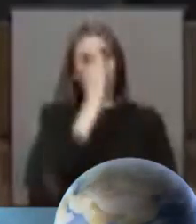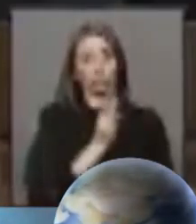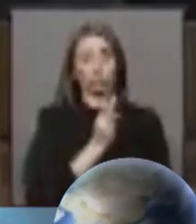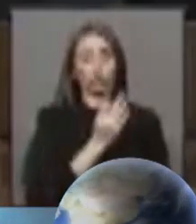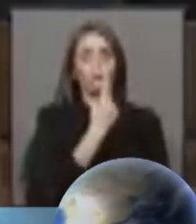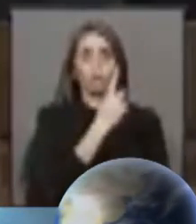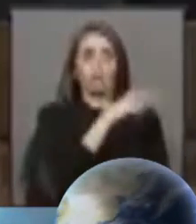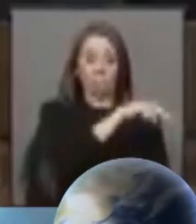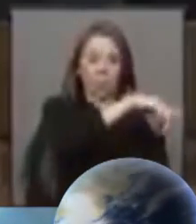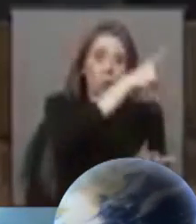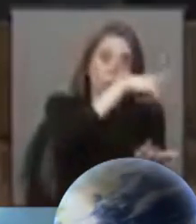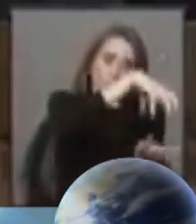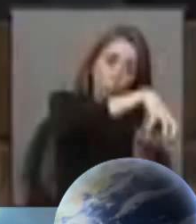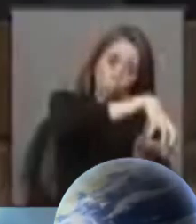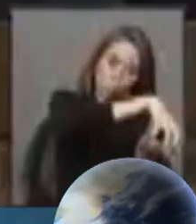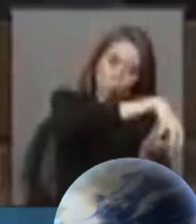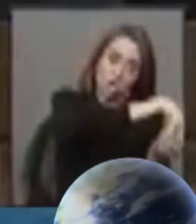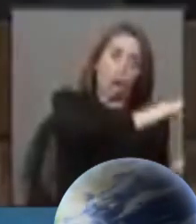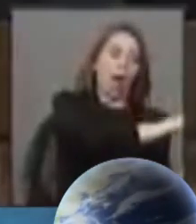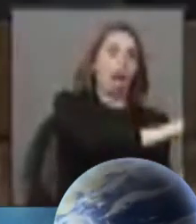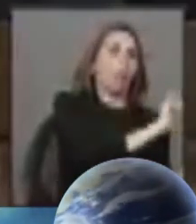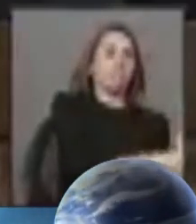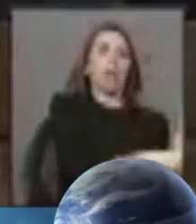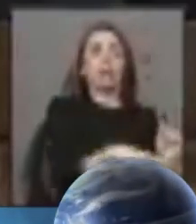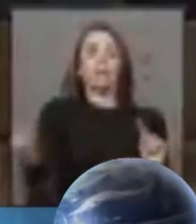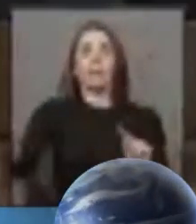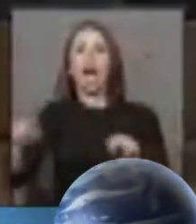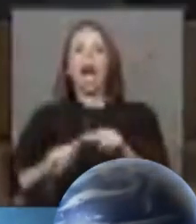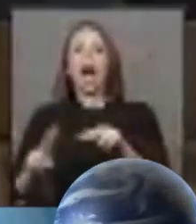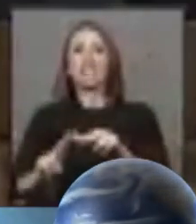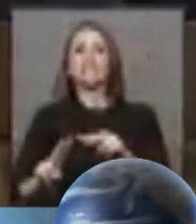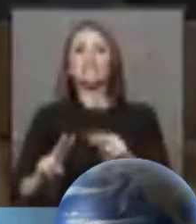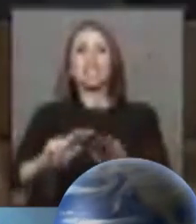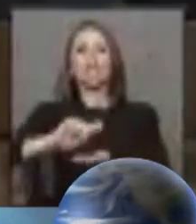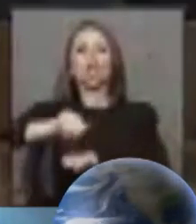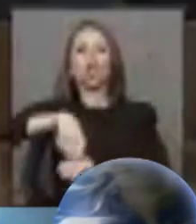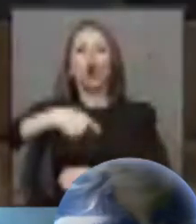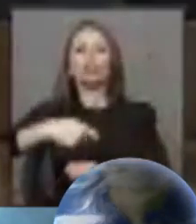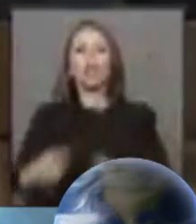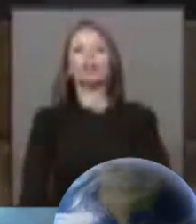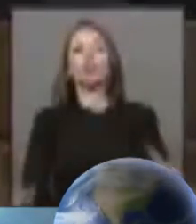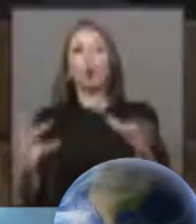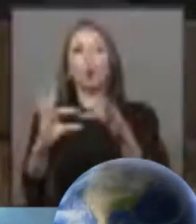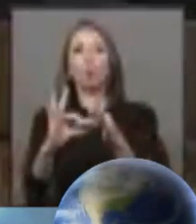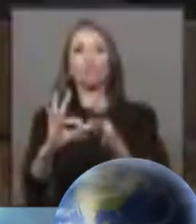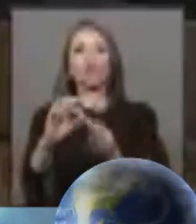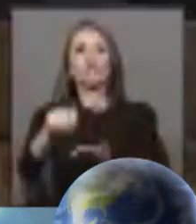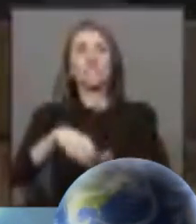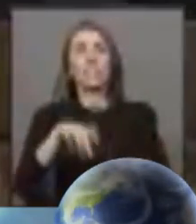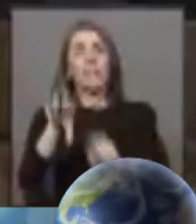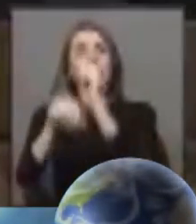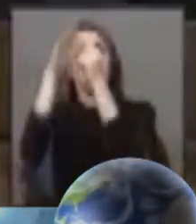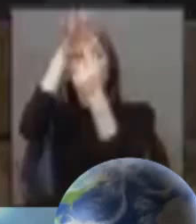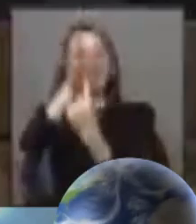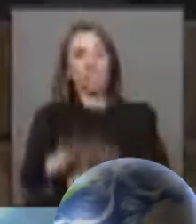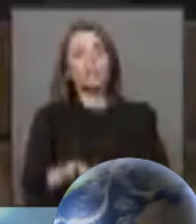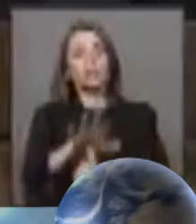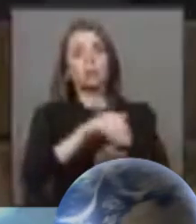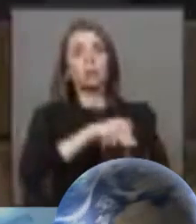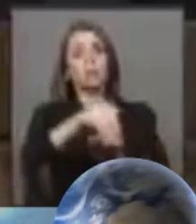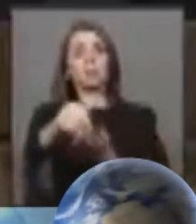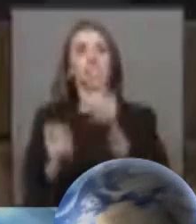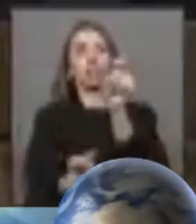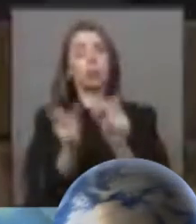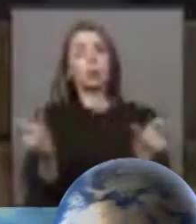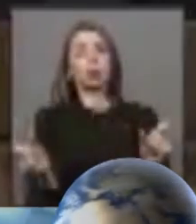funcionarios exclusivamente a celebrar contratos de unión civil es altamente discriminatorio con millones de personas que quieran